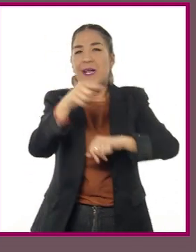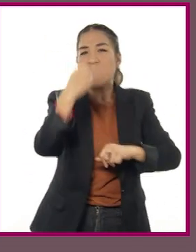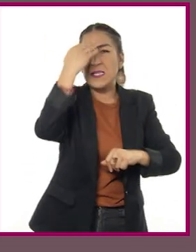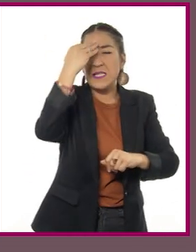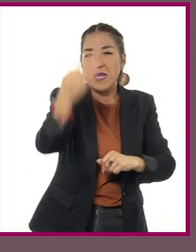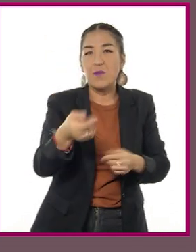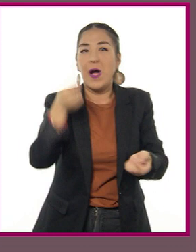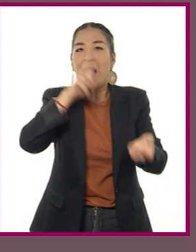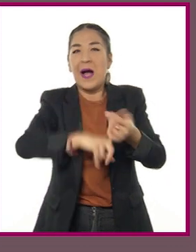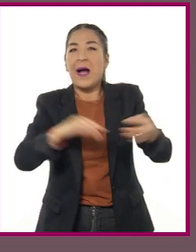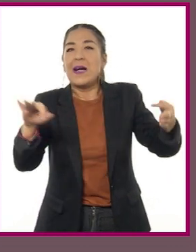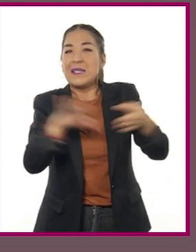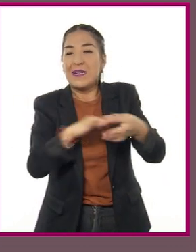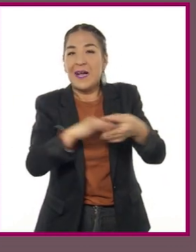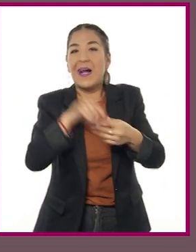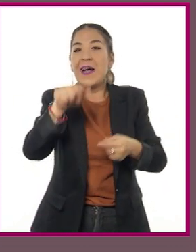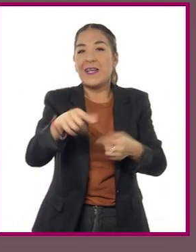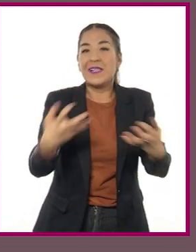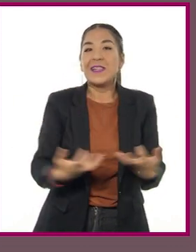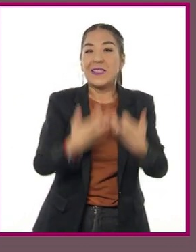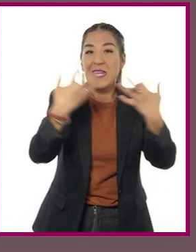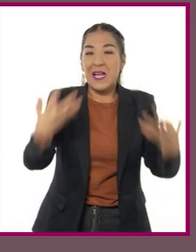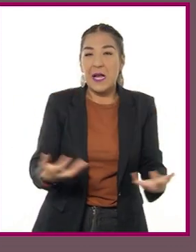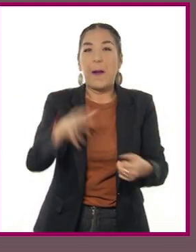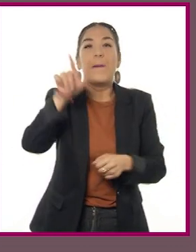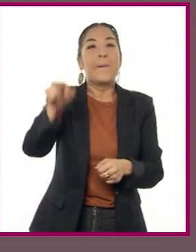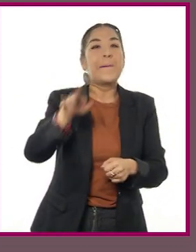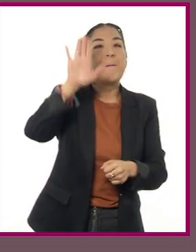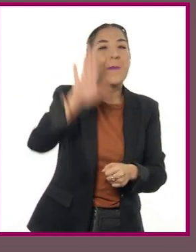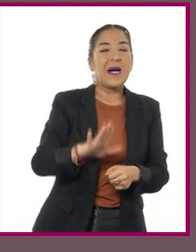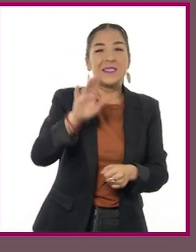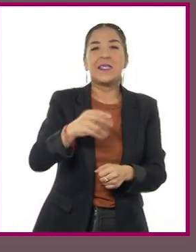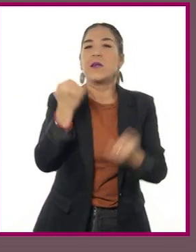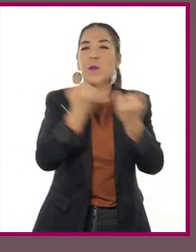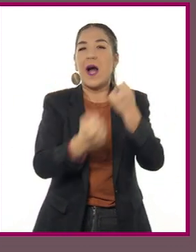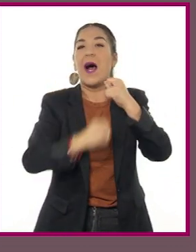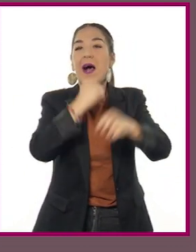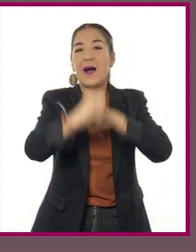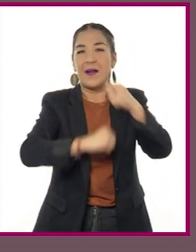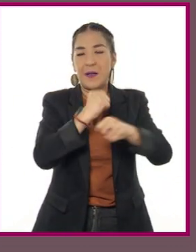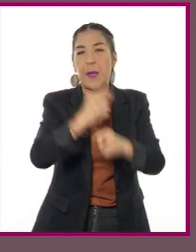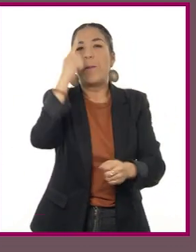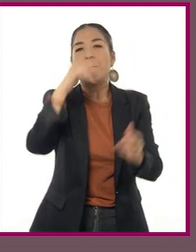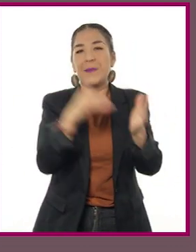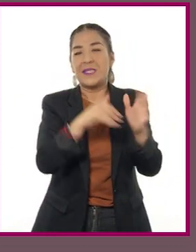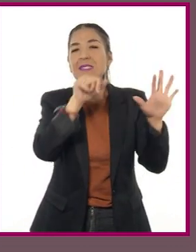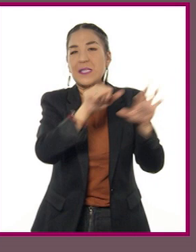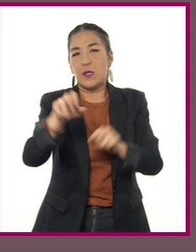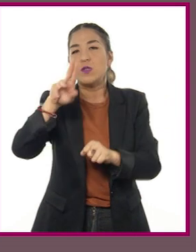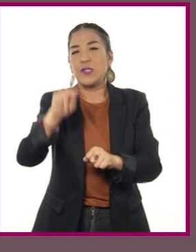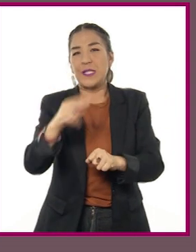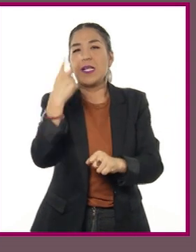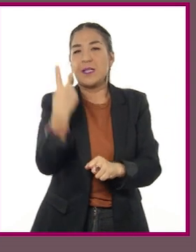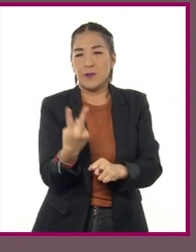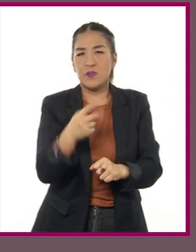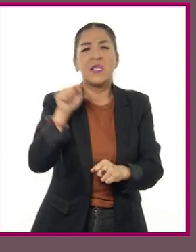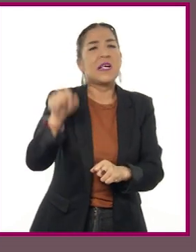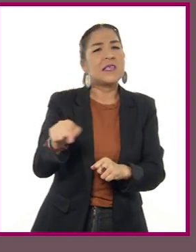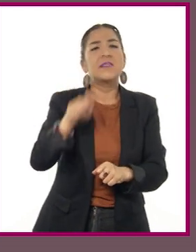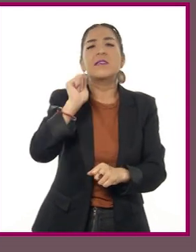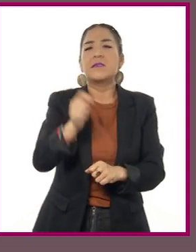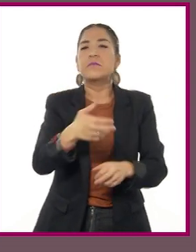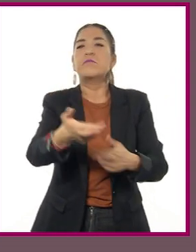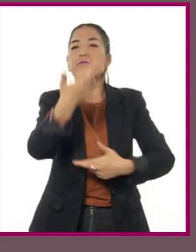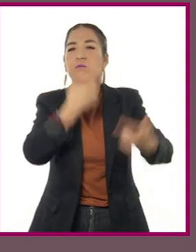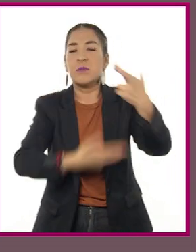que se acercaba a la Tierra un cometa aparecido en el año de 1682. Este regresa